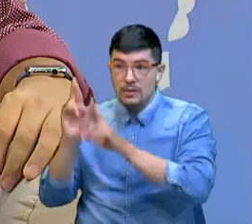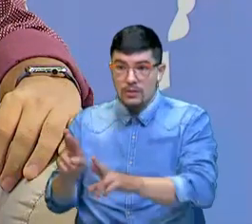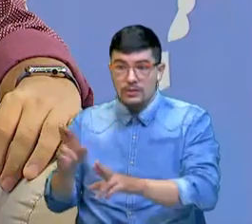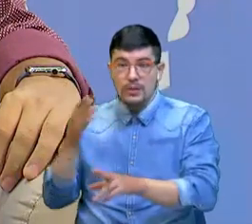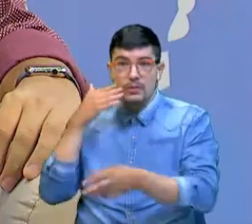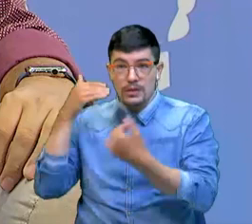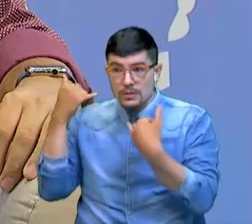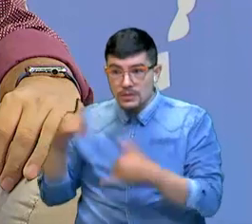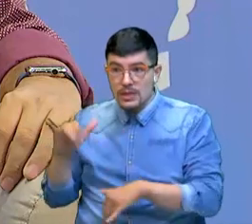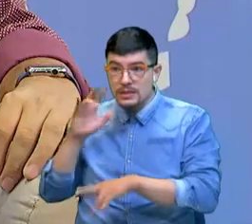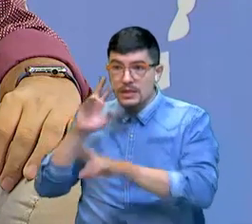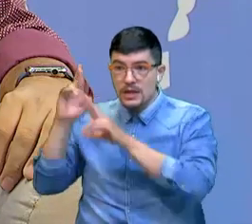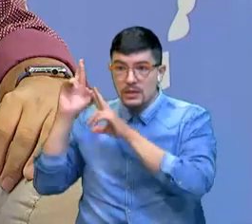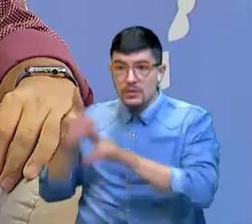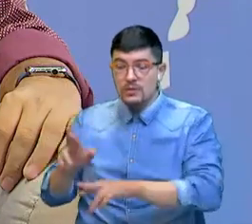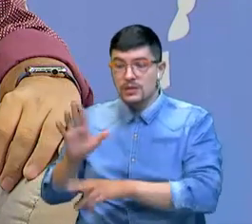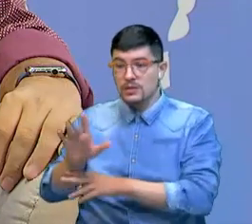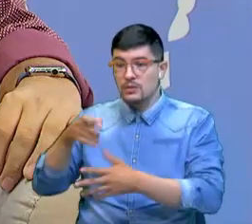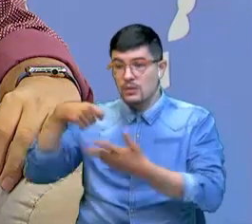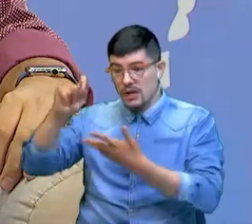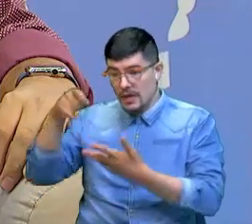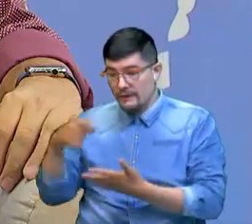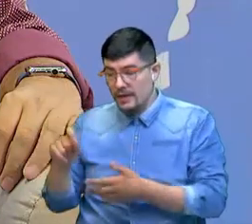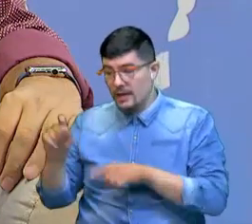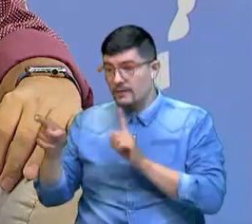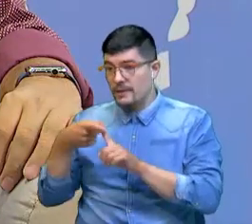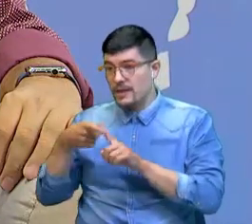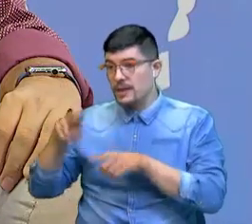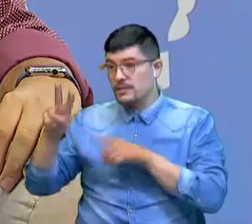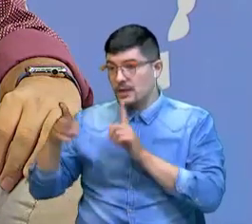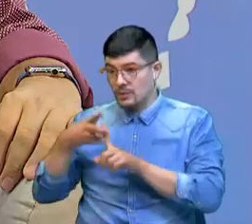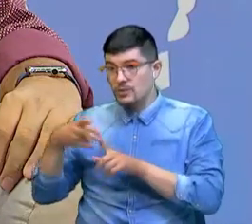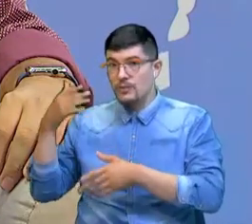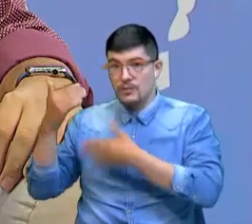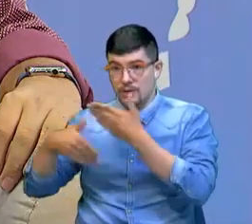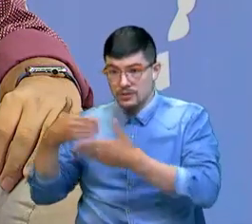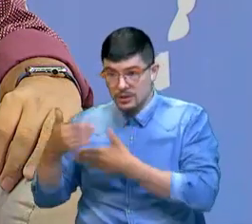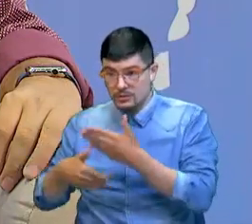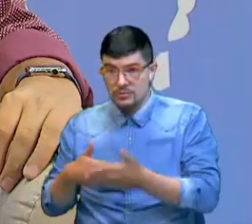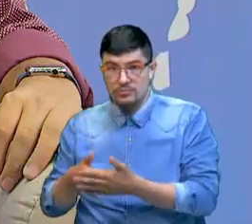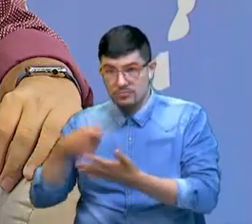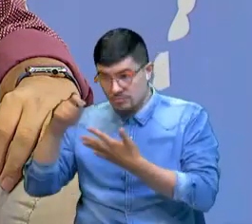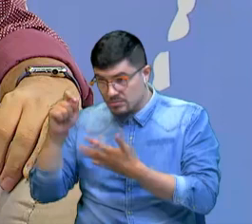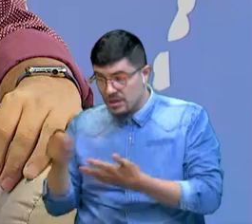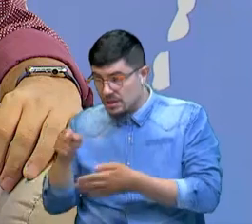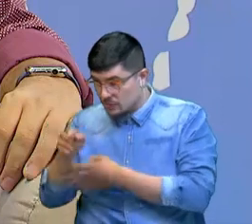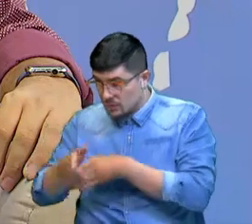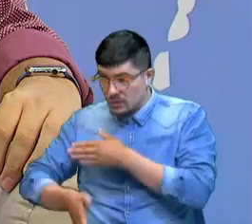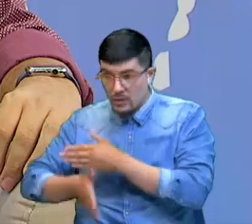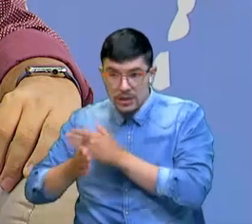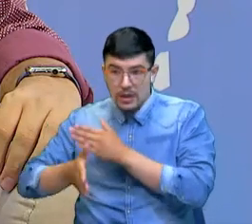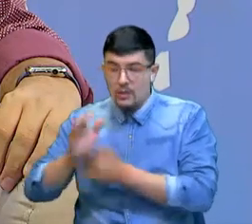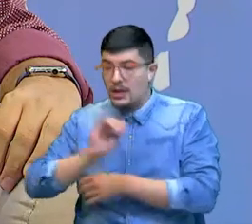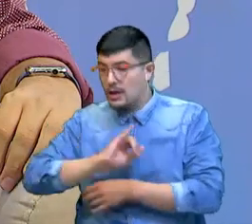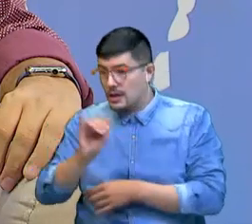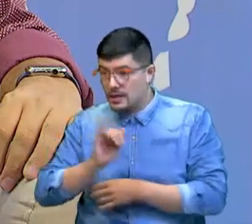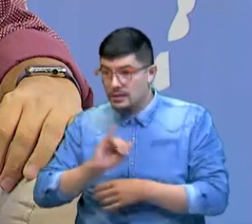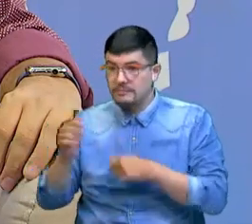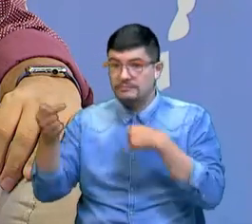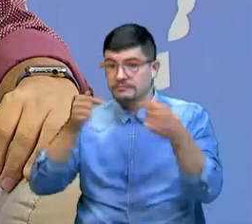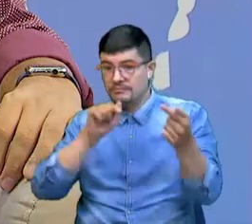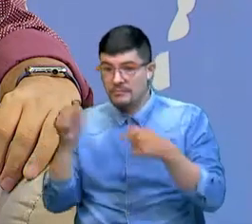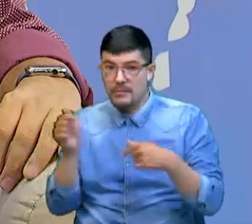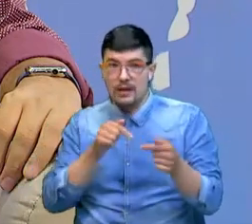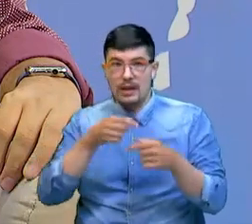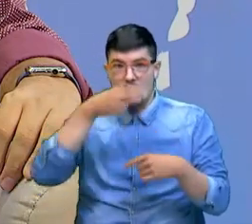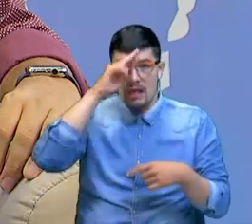la calificación en primera o segunda instancia, de persistir la controversia, la interpretación, por